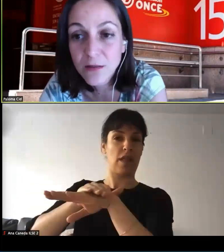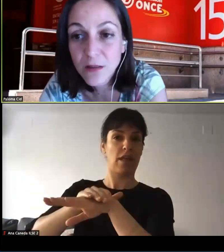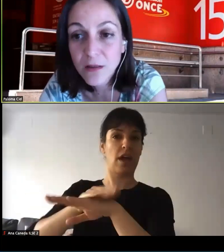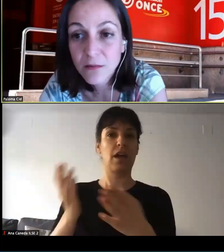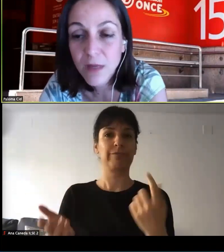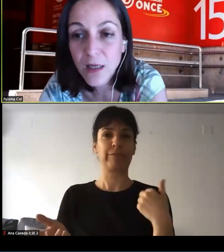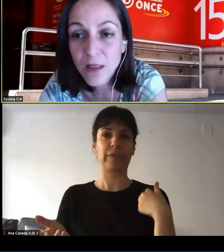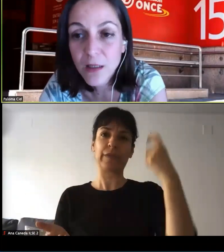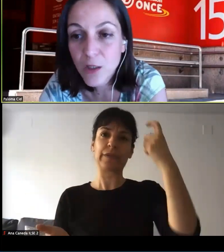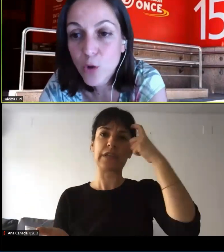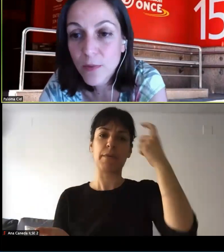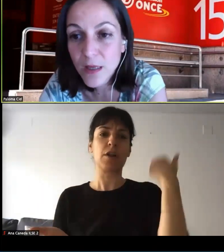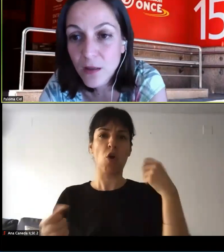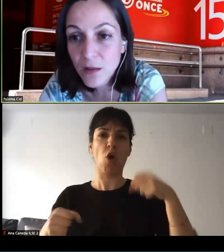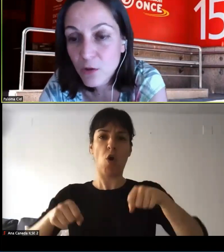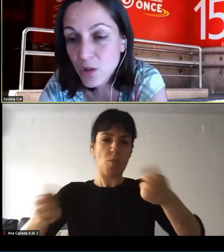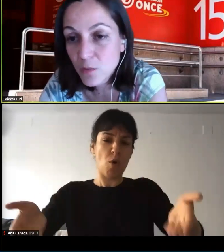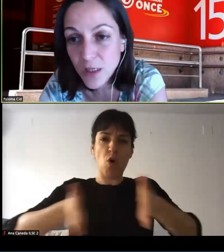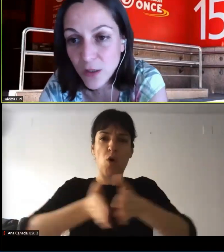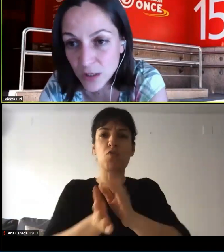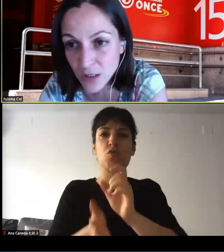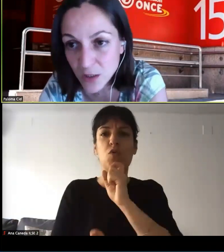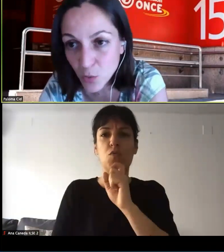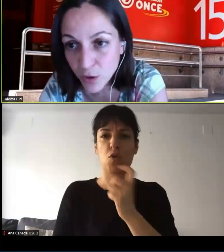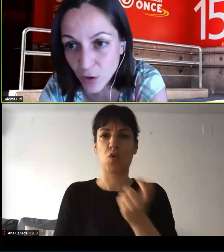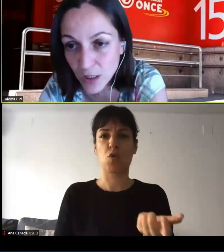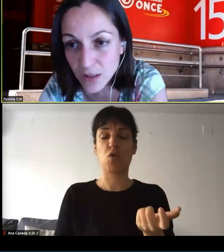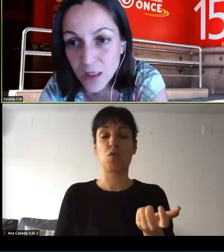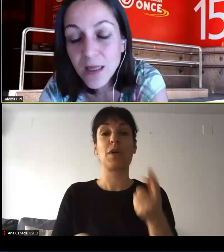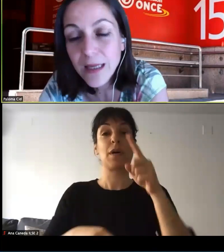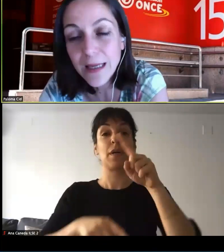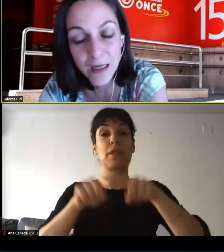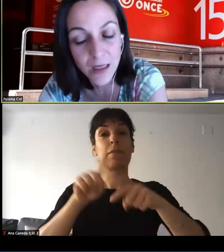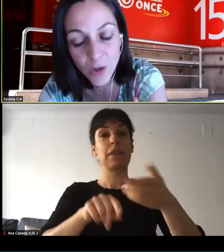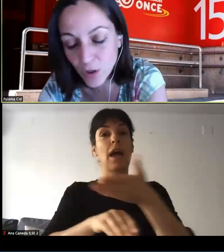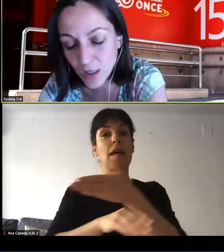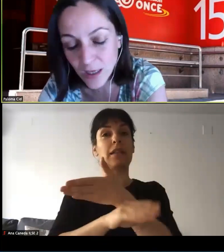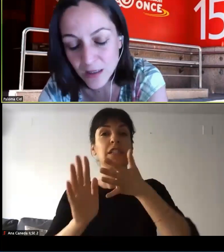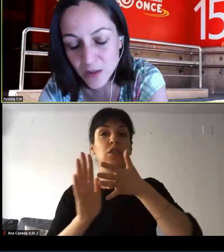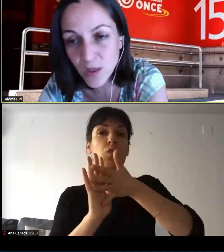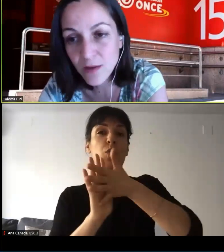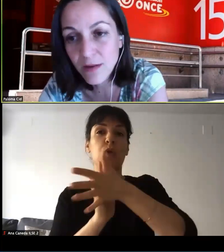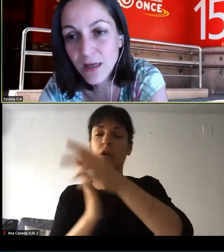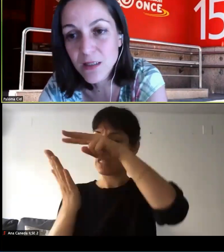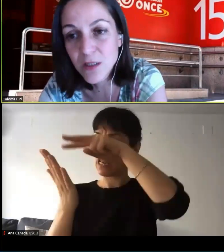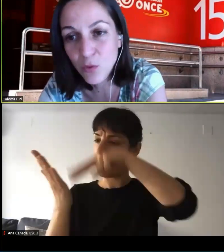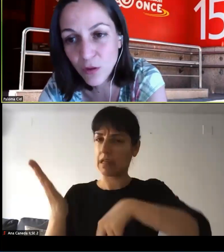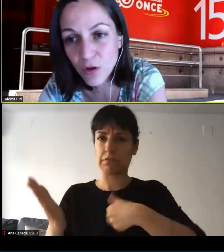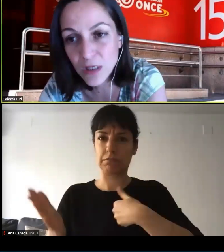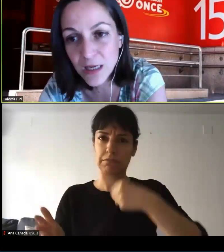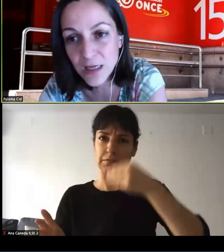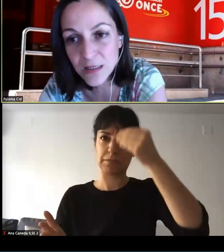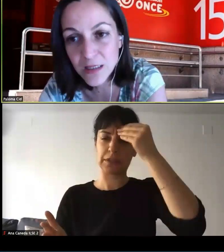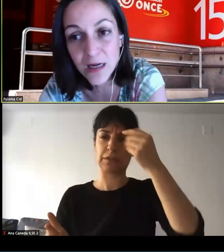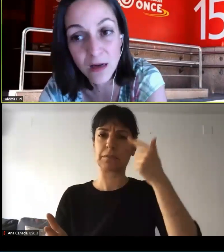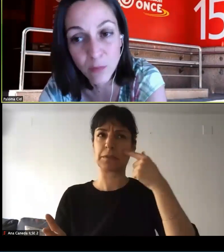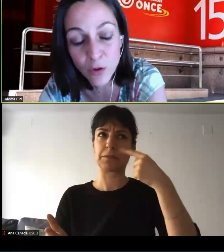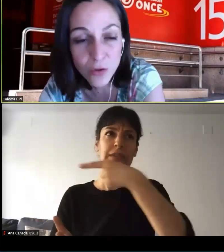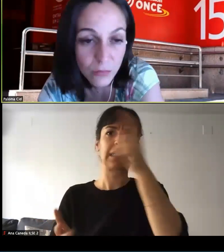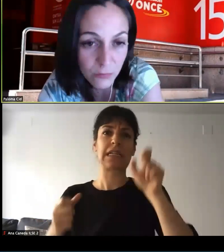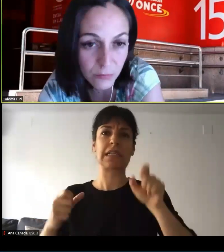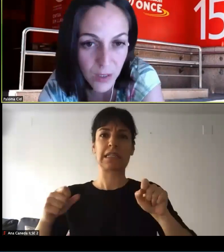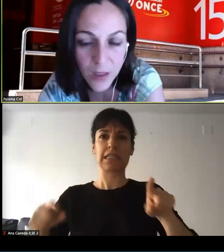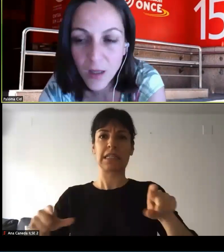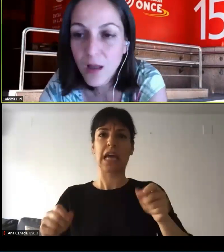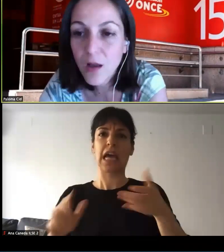silla, ¿vale? Y o bien nos hemos leído las instrucciones, que creo que nadie suele llevar las instrucciones de la silla en el